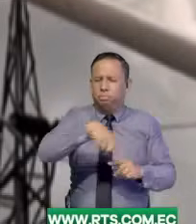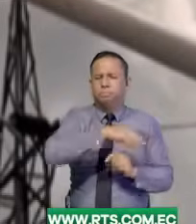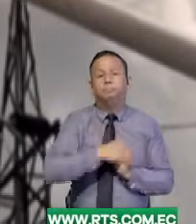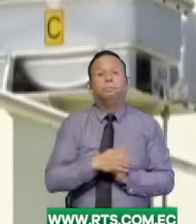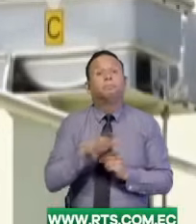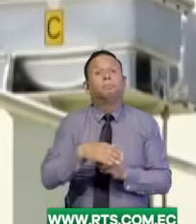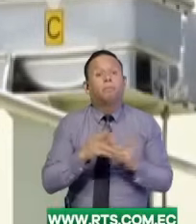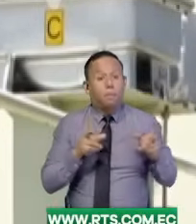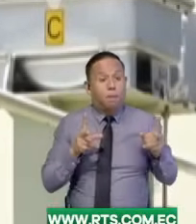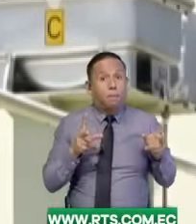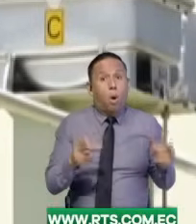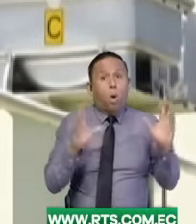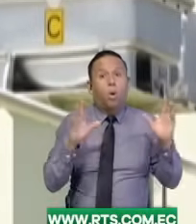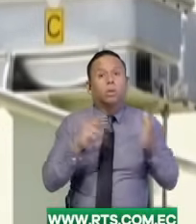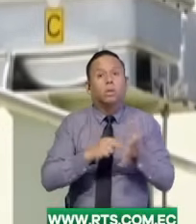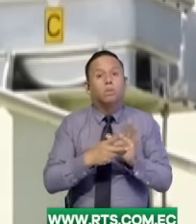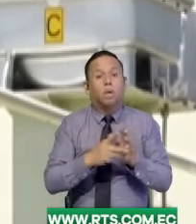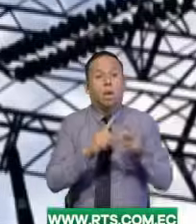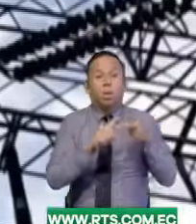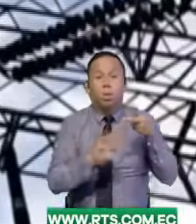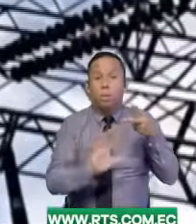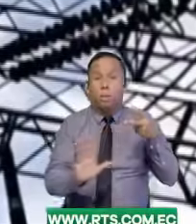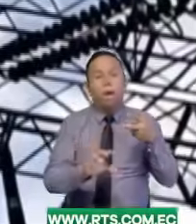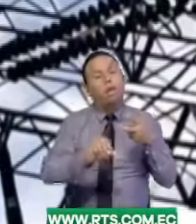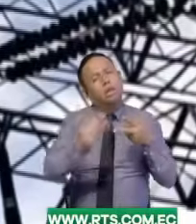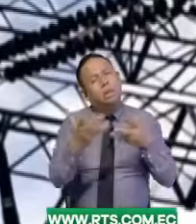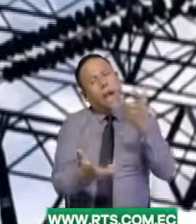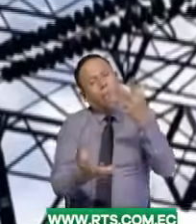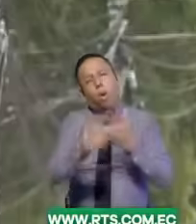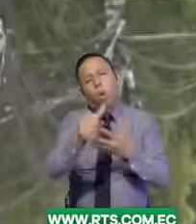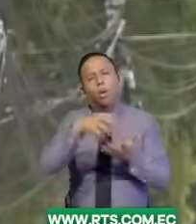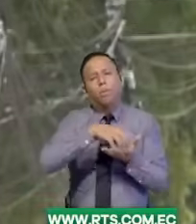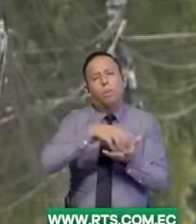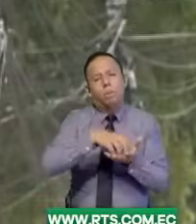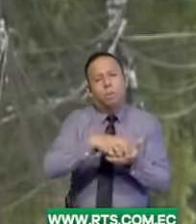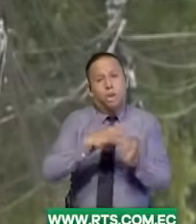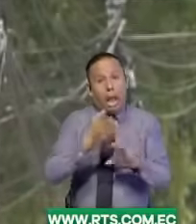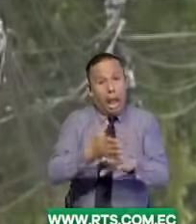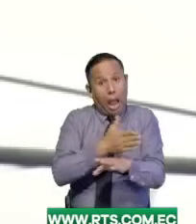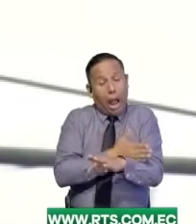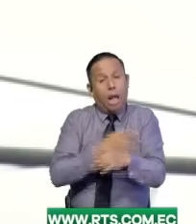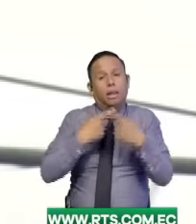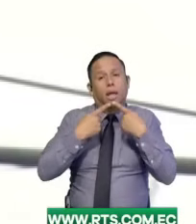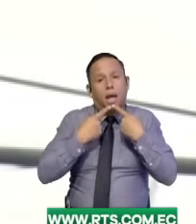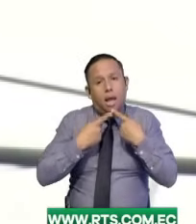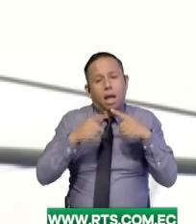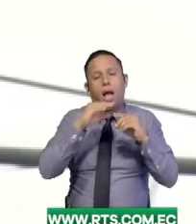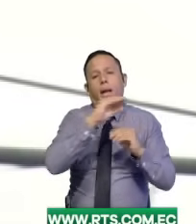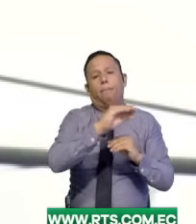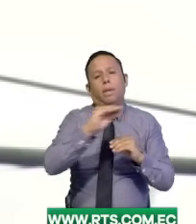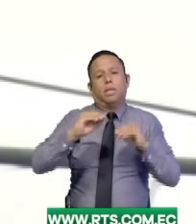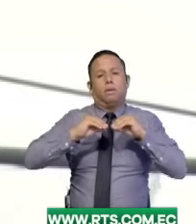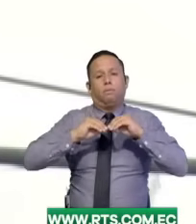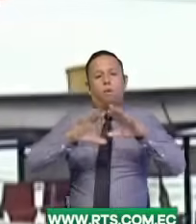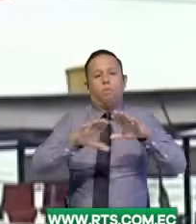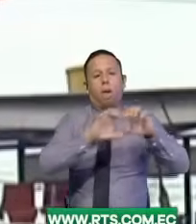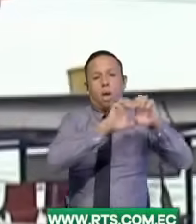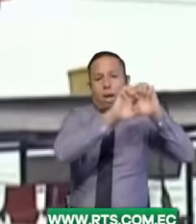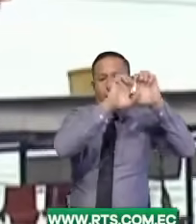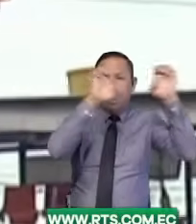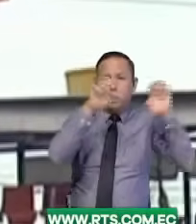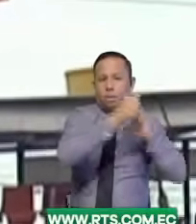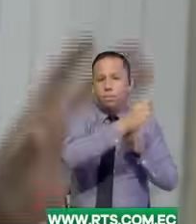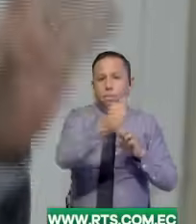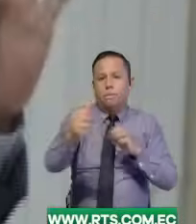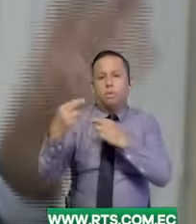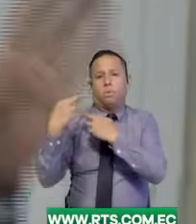también podrían producirse en otras provincias del país. Sin embargo, esto será dado a conocer en su momento por parte de las empresas distribuidoras de